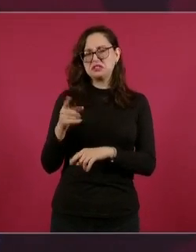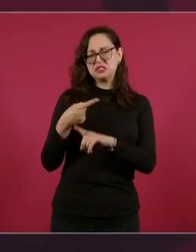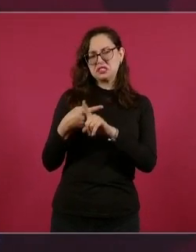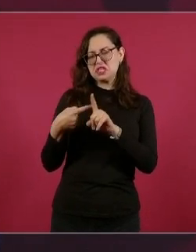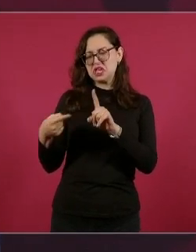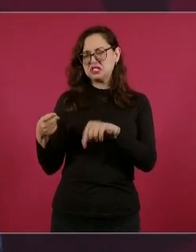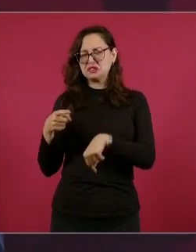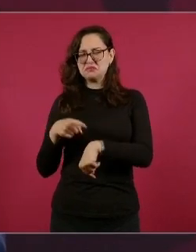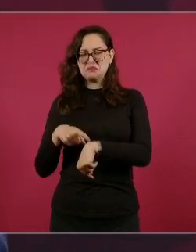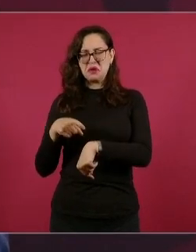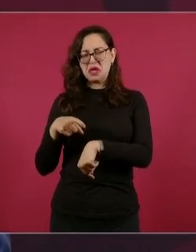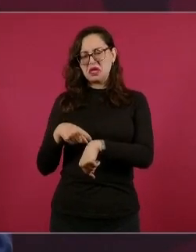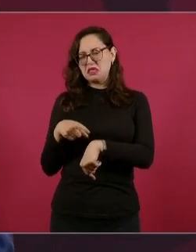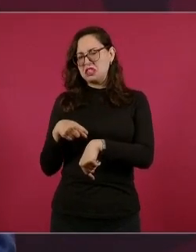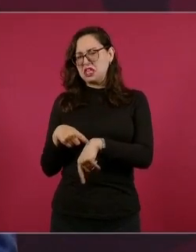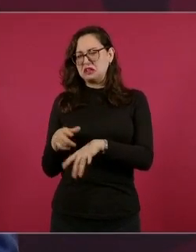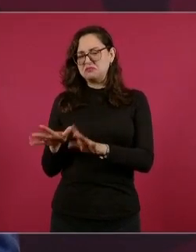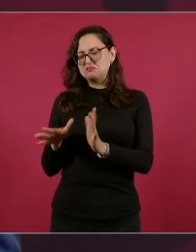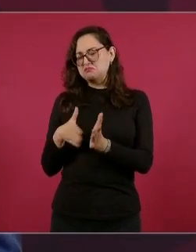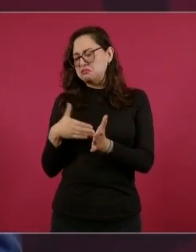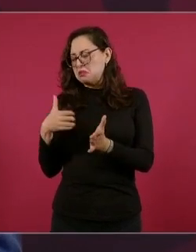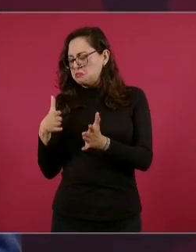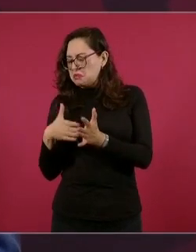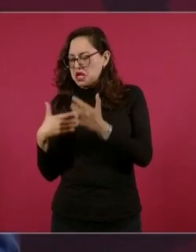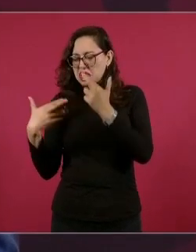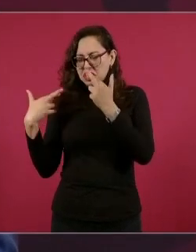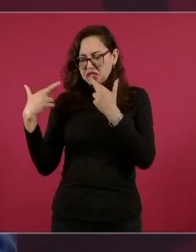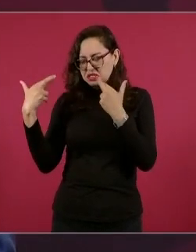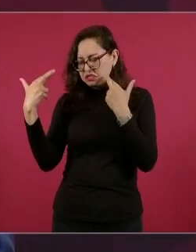ver dos, tres cosas ahí,